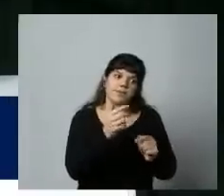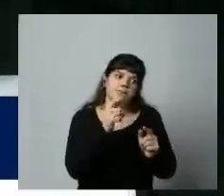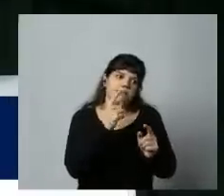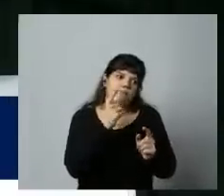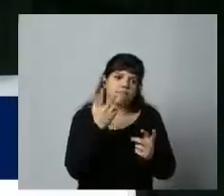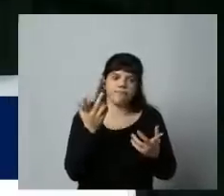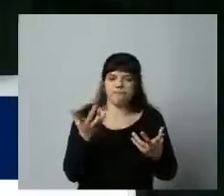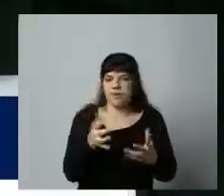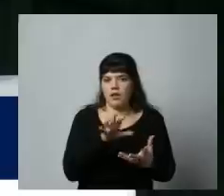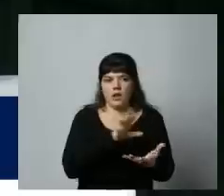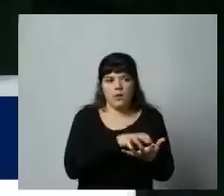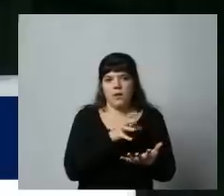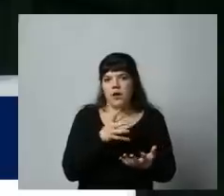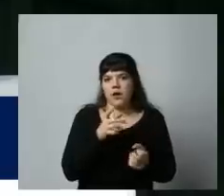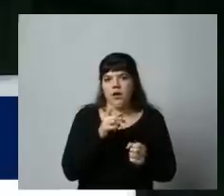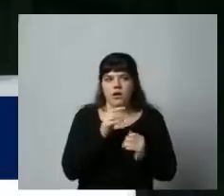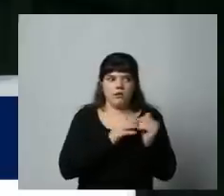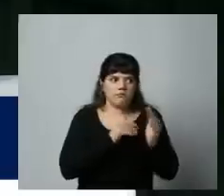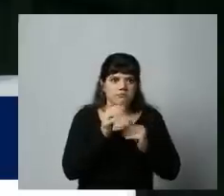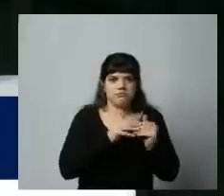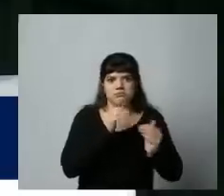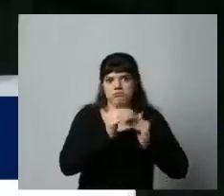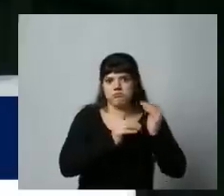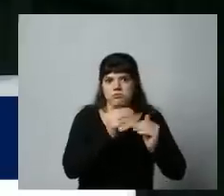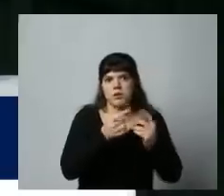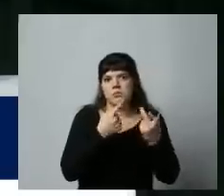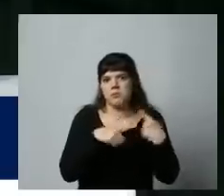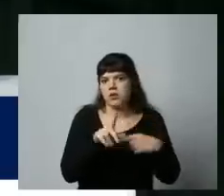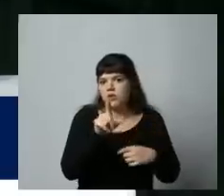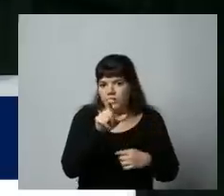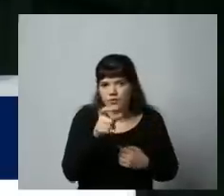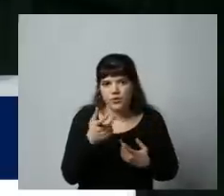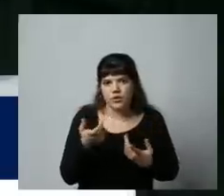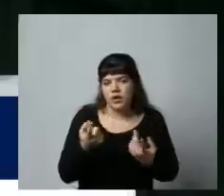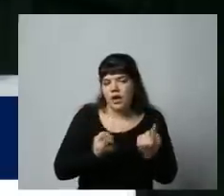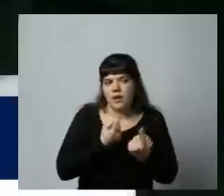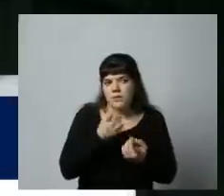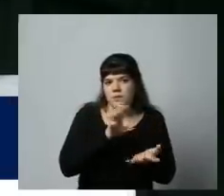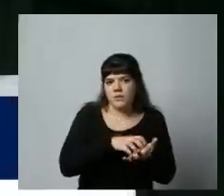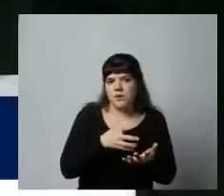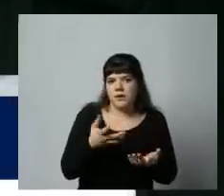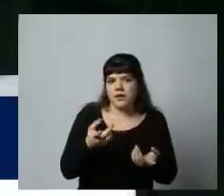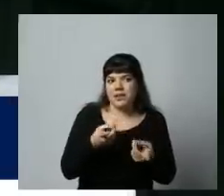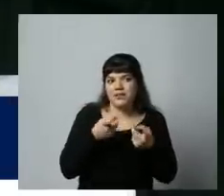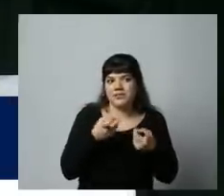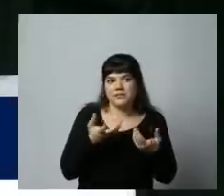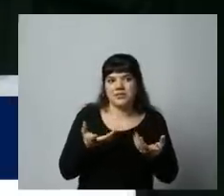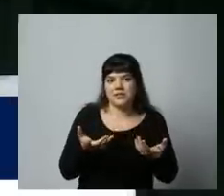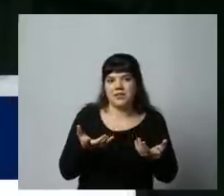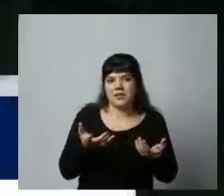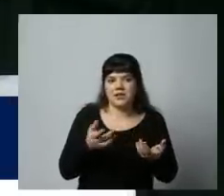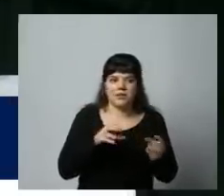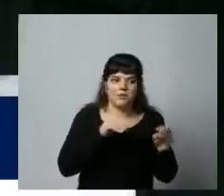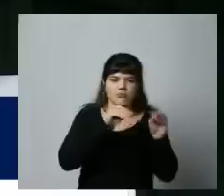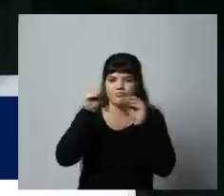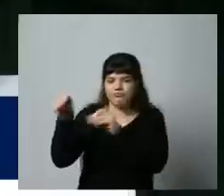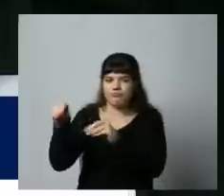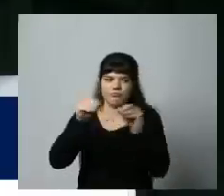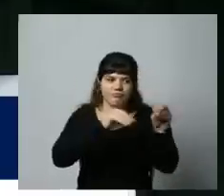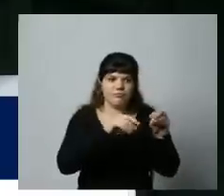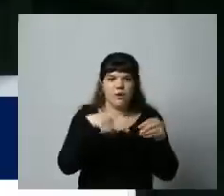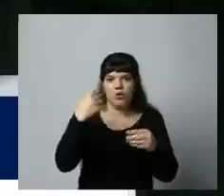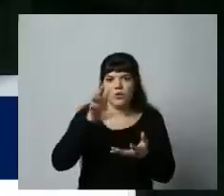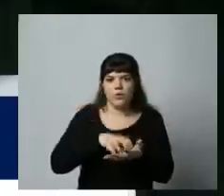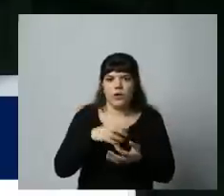no digo construido y aportado Pero obviamente hay algunos lugares en que se necesita relocalizar por